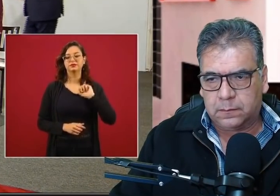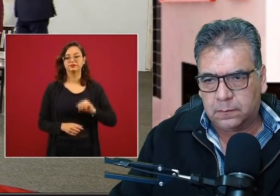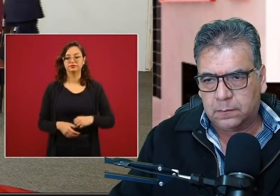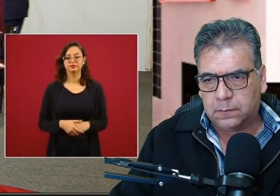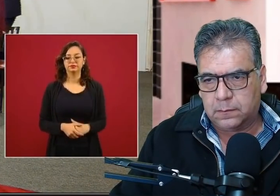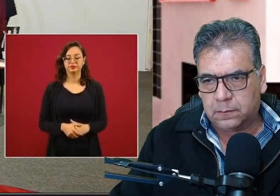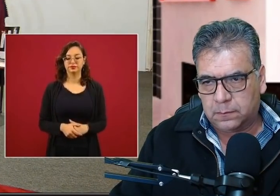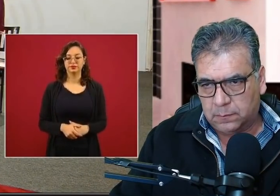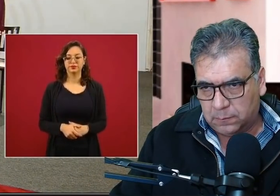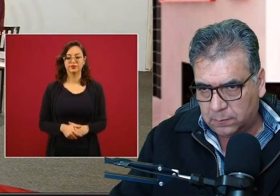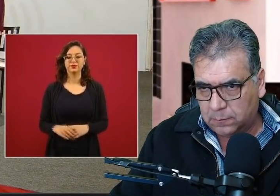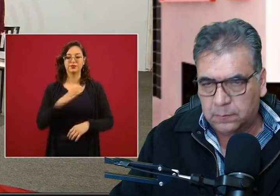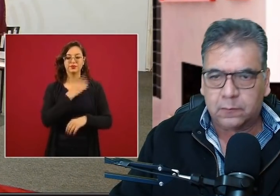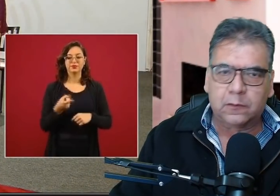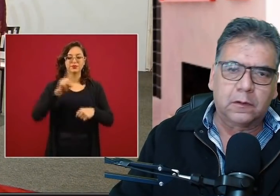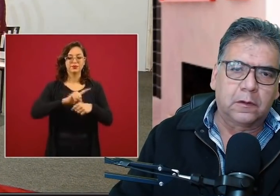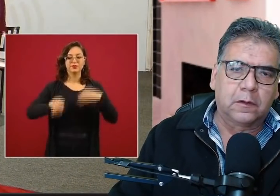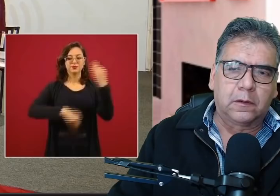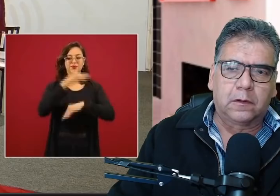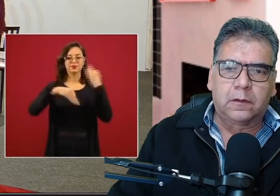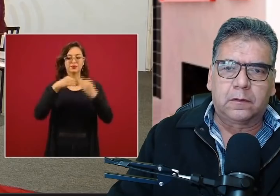Buenos días a todas, a todos.